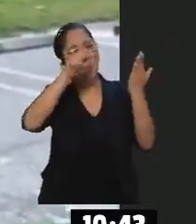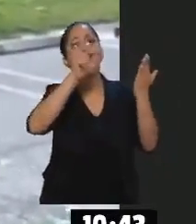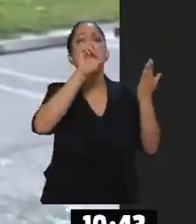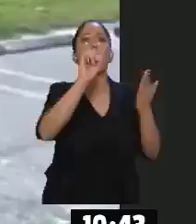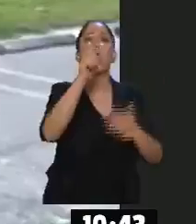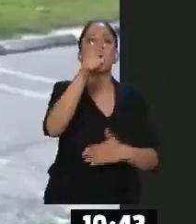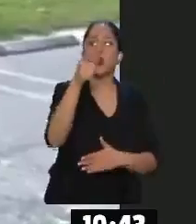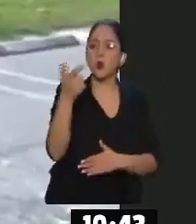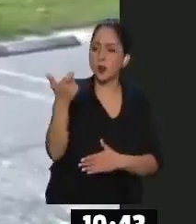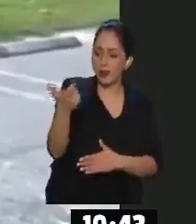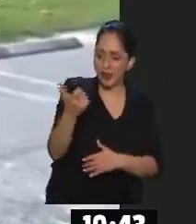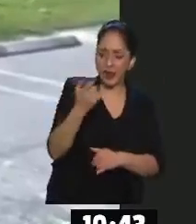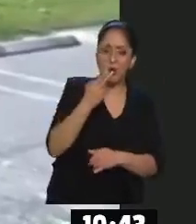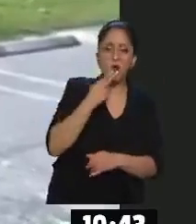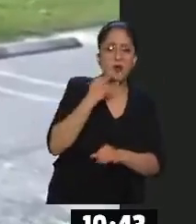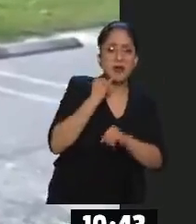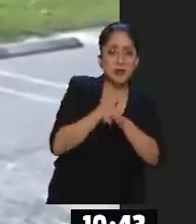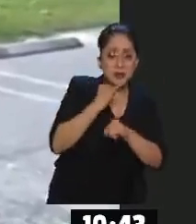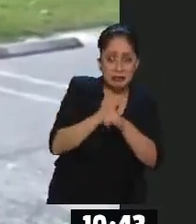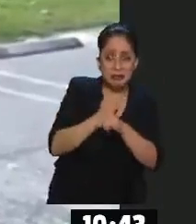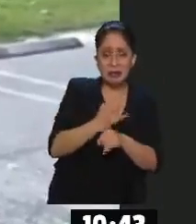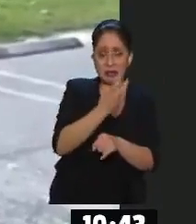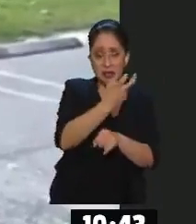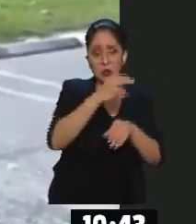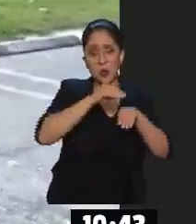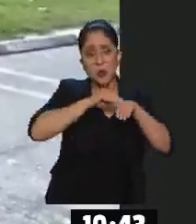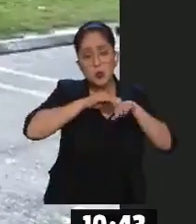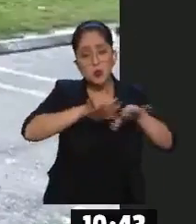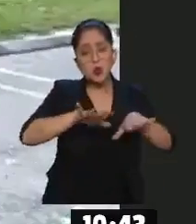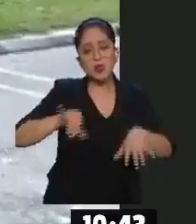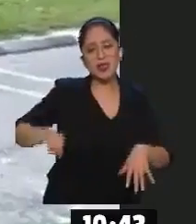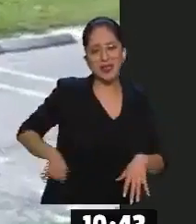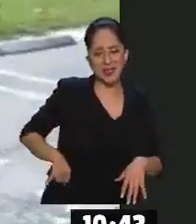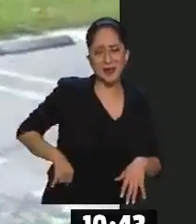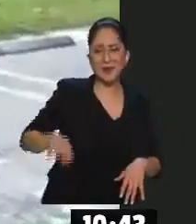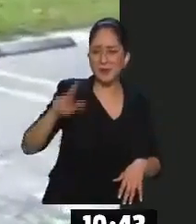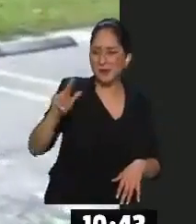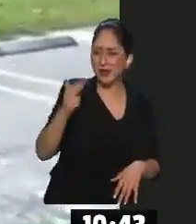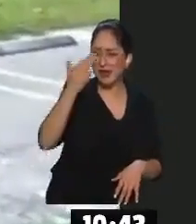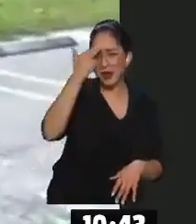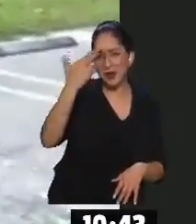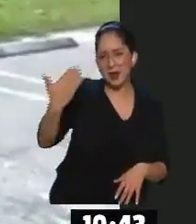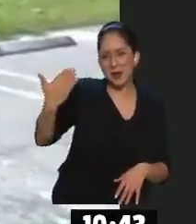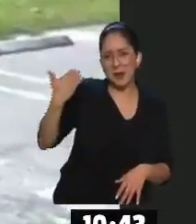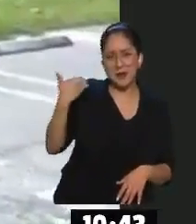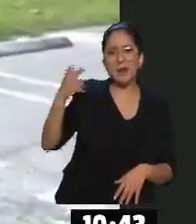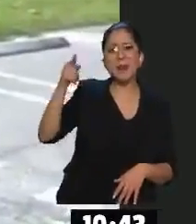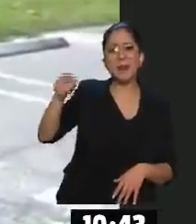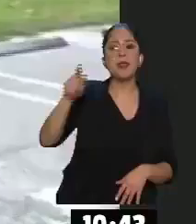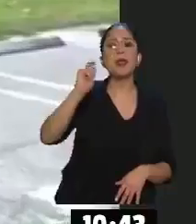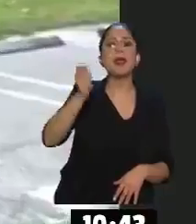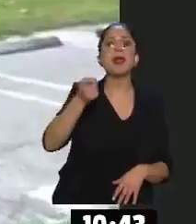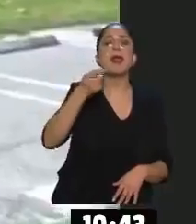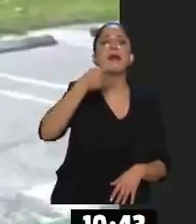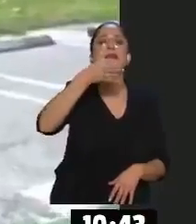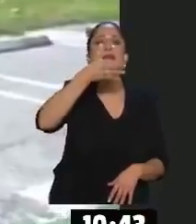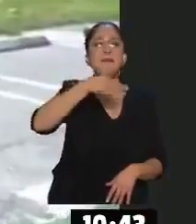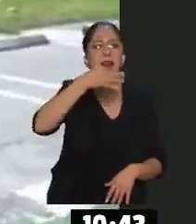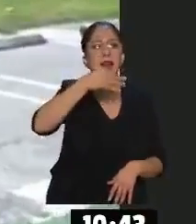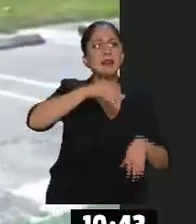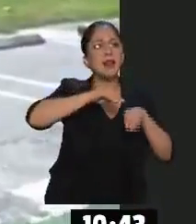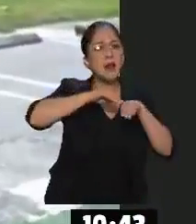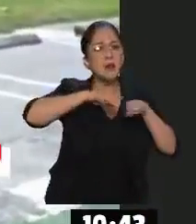Entonces, la diversificación va a ser muy fuerte. Incluso ahorita que escuchaba la entrevista con que hablaban ahí del Festival Internacional de Cine, yo creo